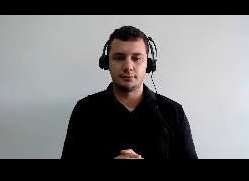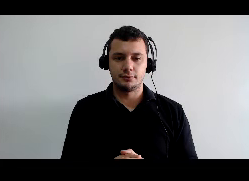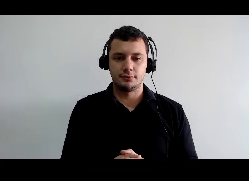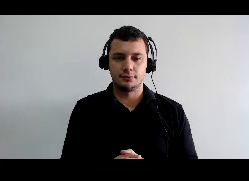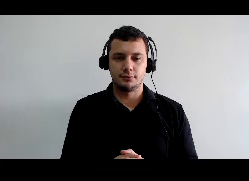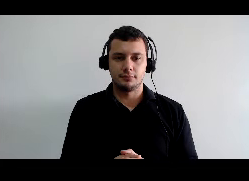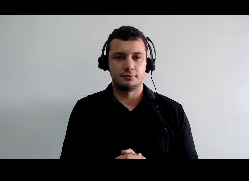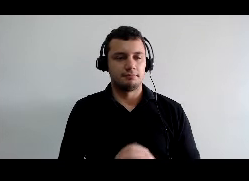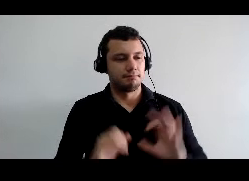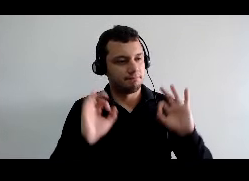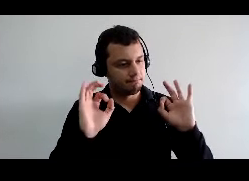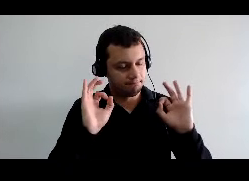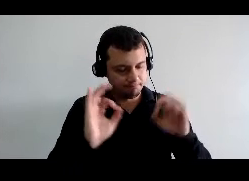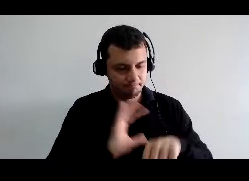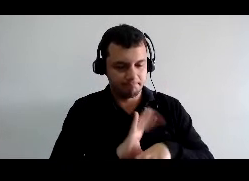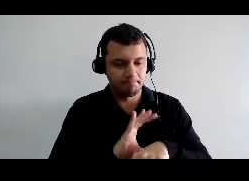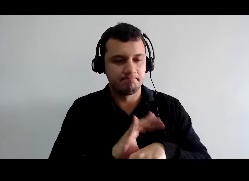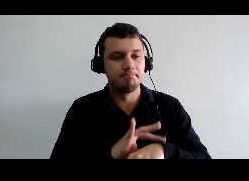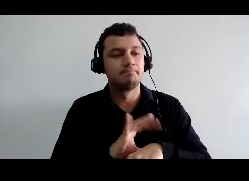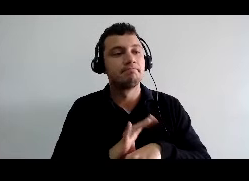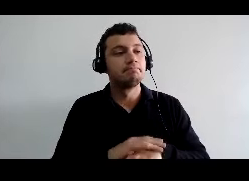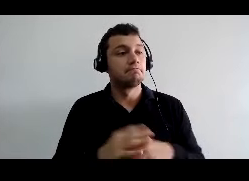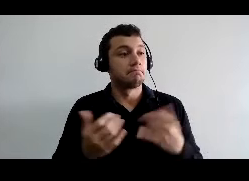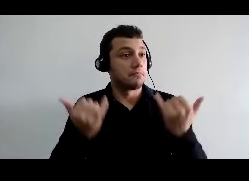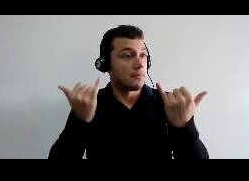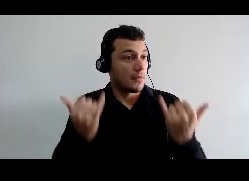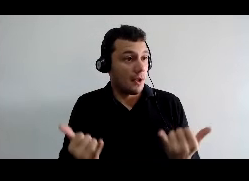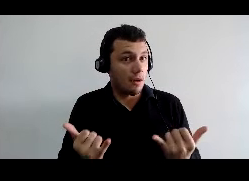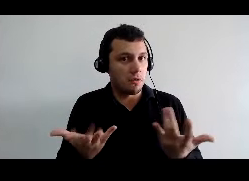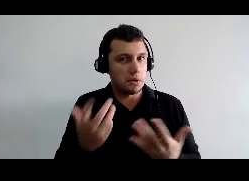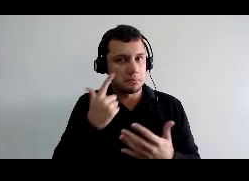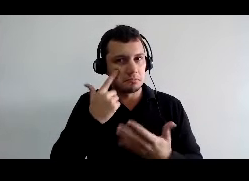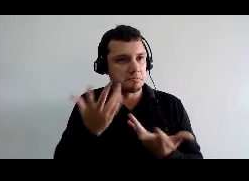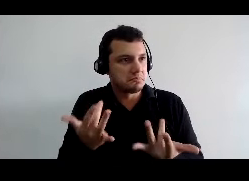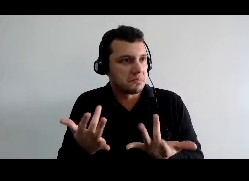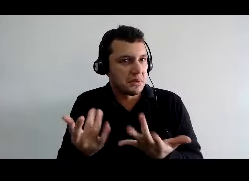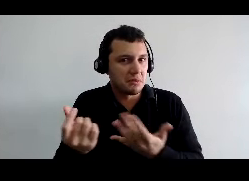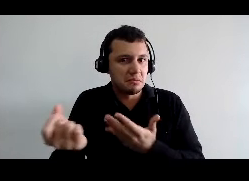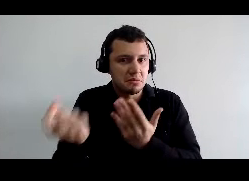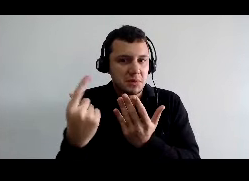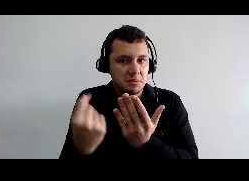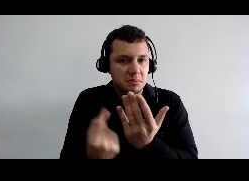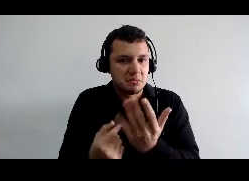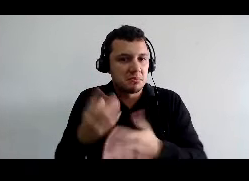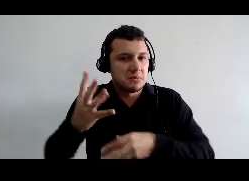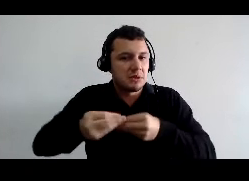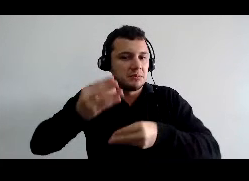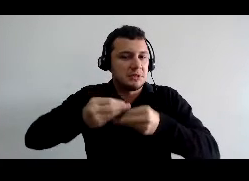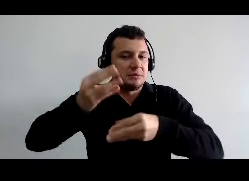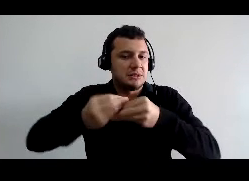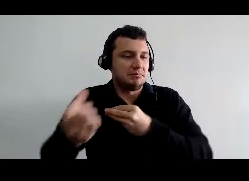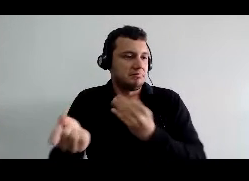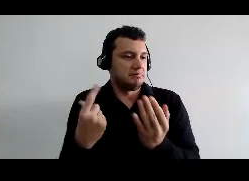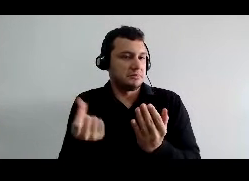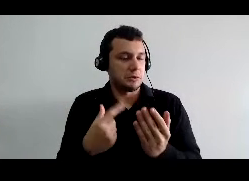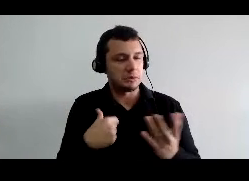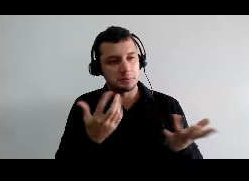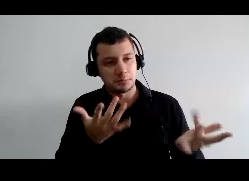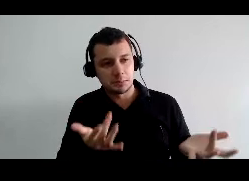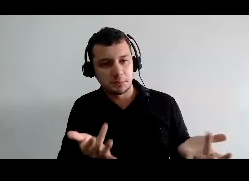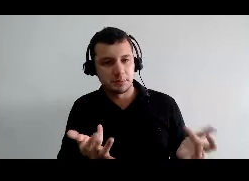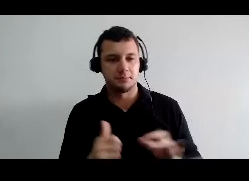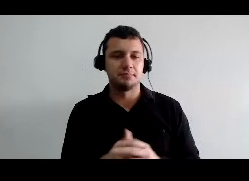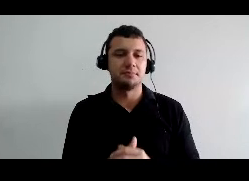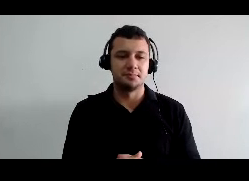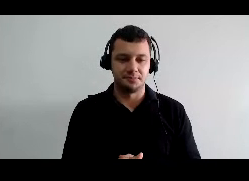Perfecto, doctor Nelson. Por ahora estamos pendientes si nos realizan más nuevas preguntas. Listo.